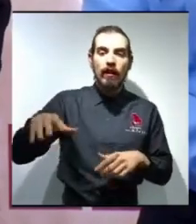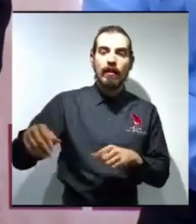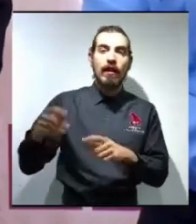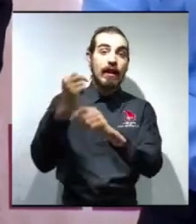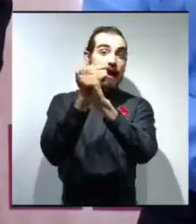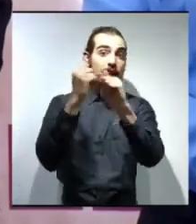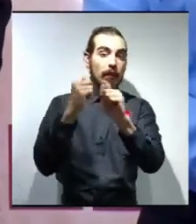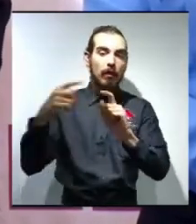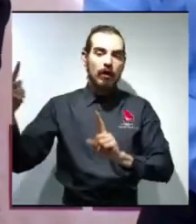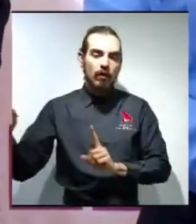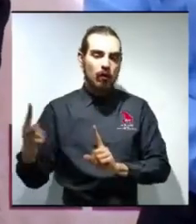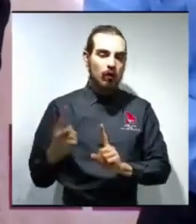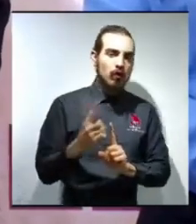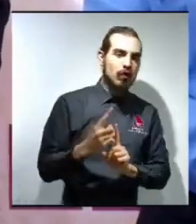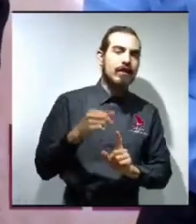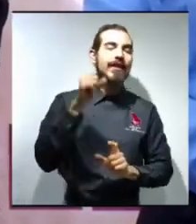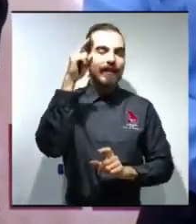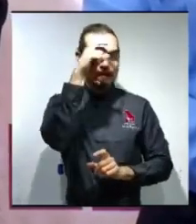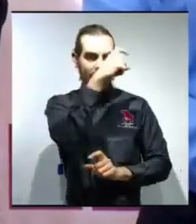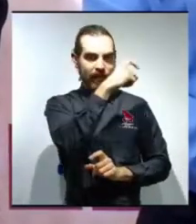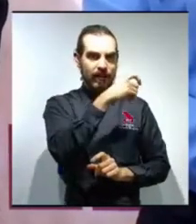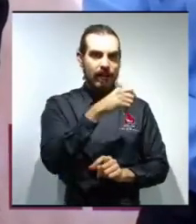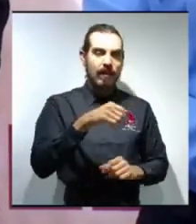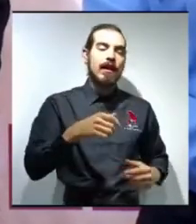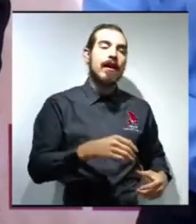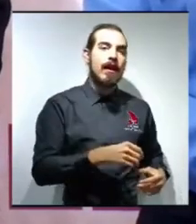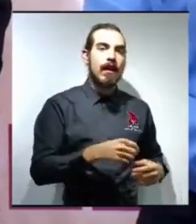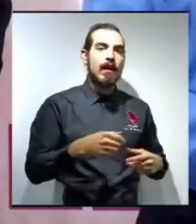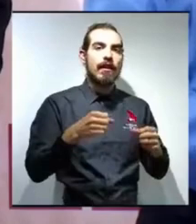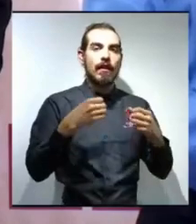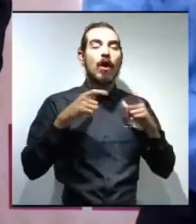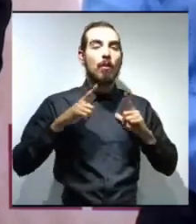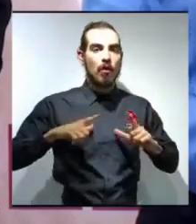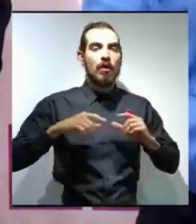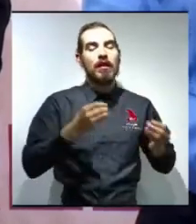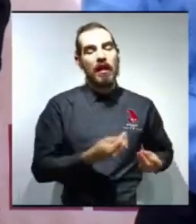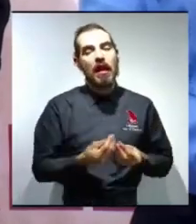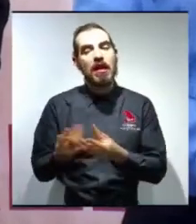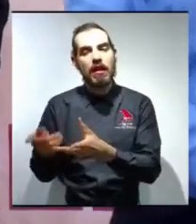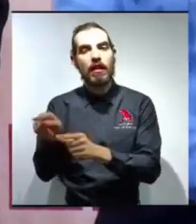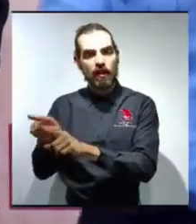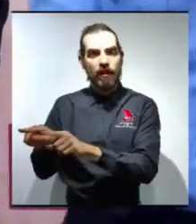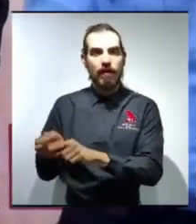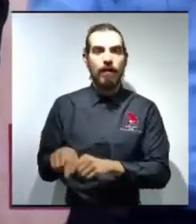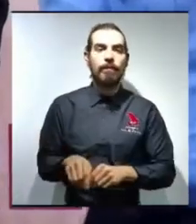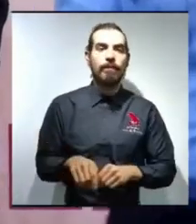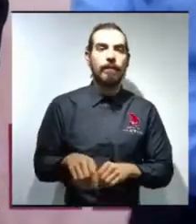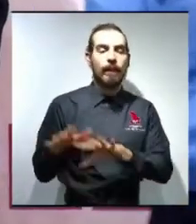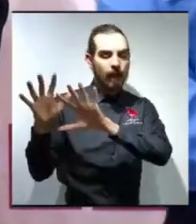acá. Y en relación a los niños en situación de calle,